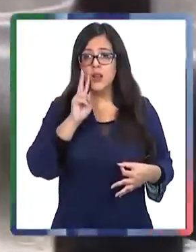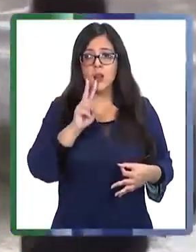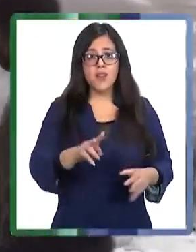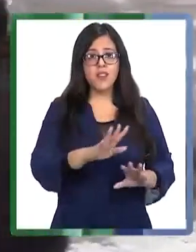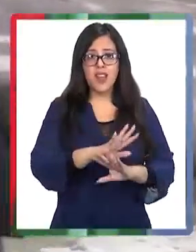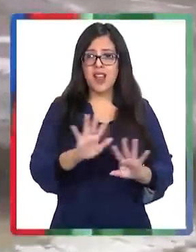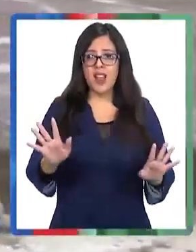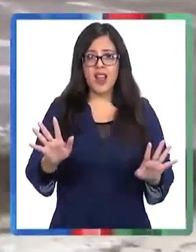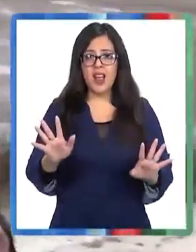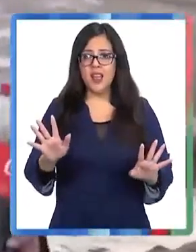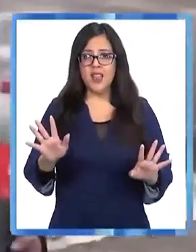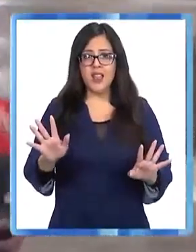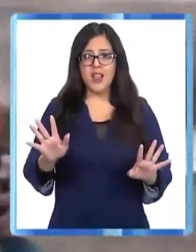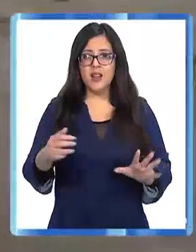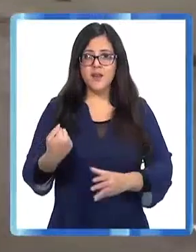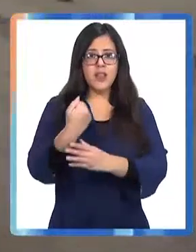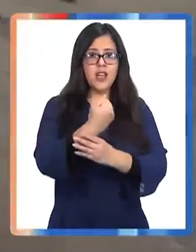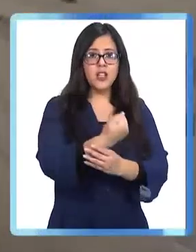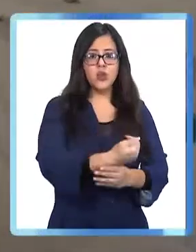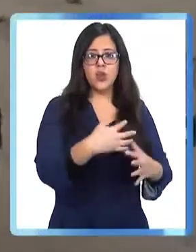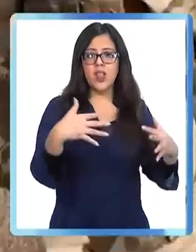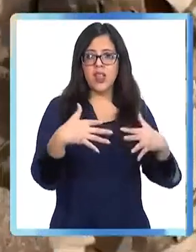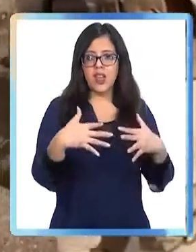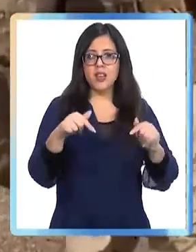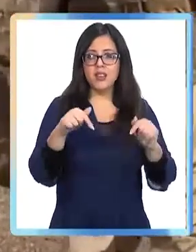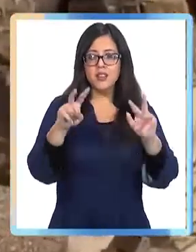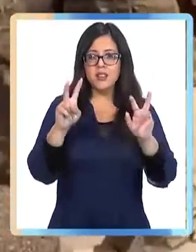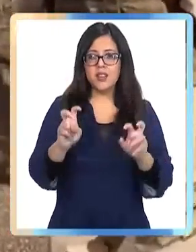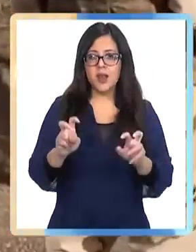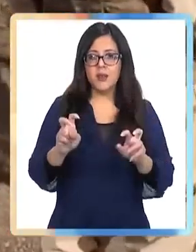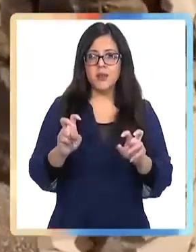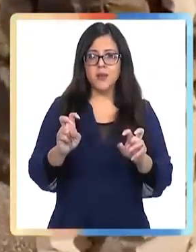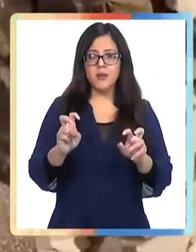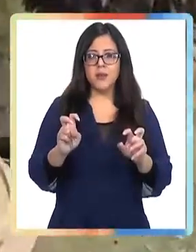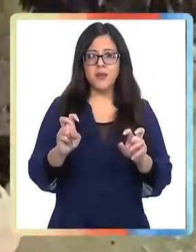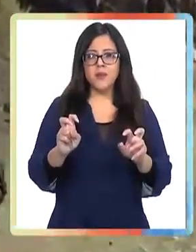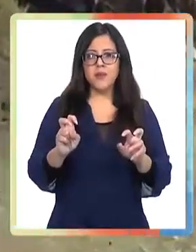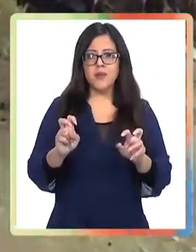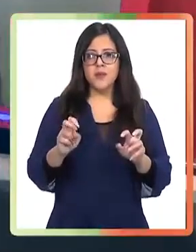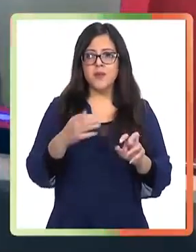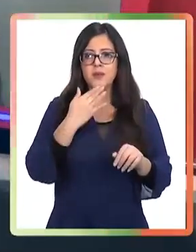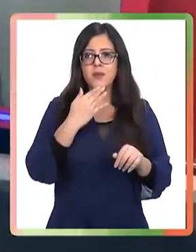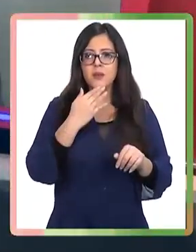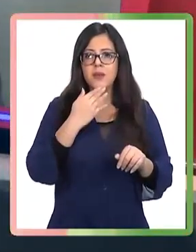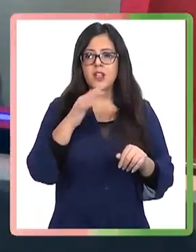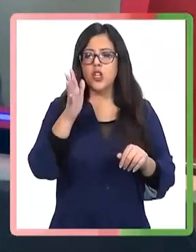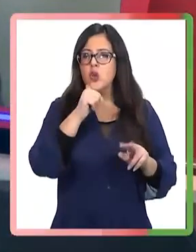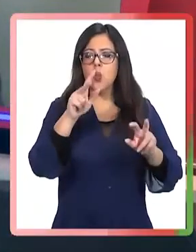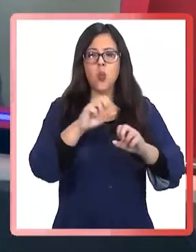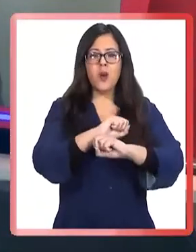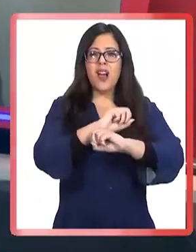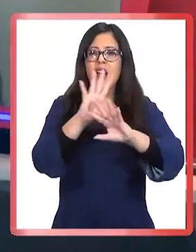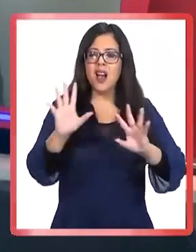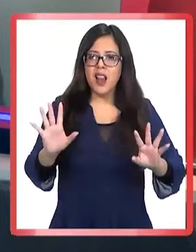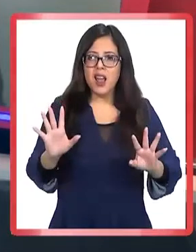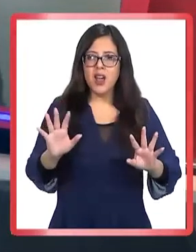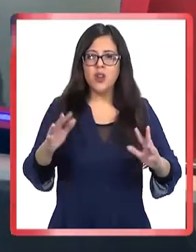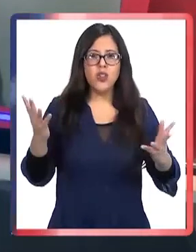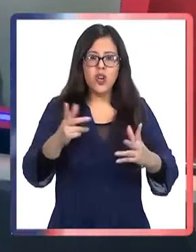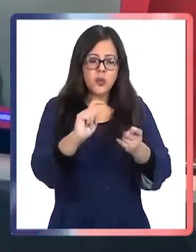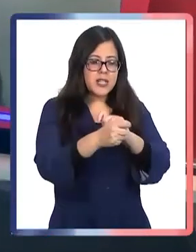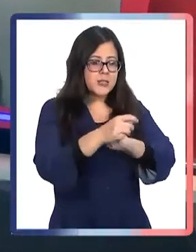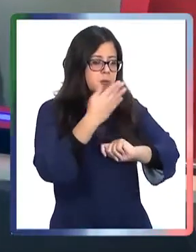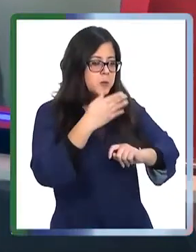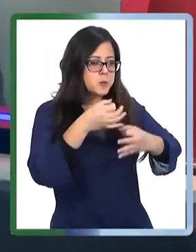visto ningún aporte del Ejército en ese sentido, como también no hay una política clara respecto de